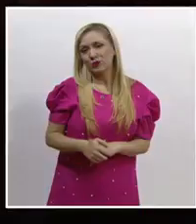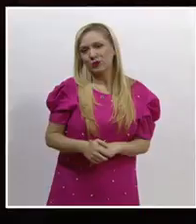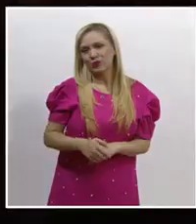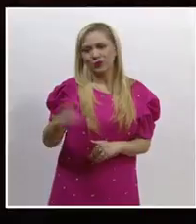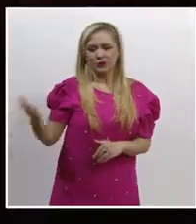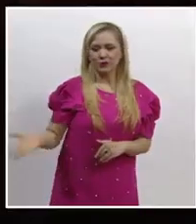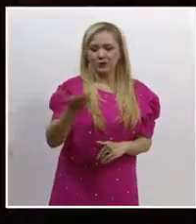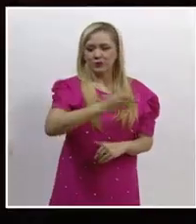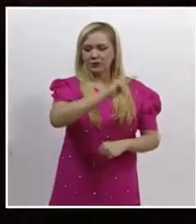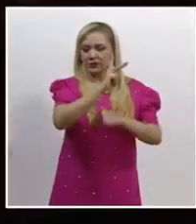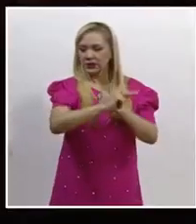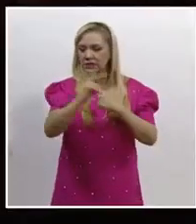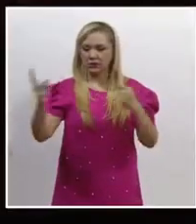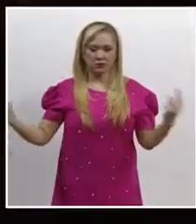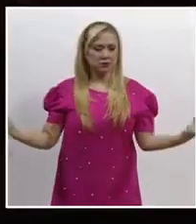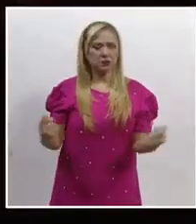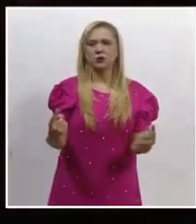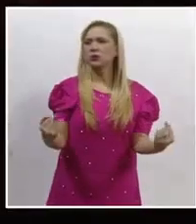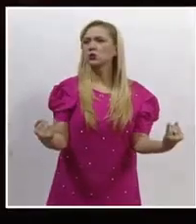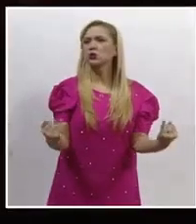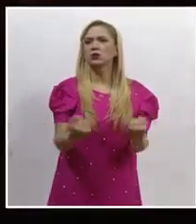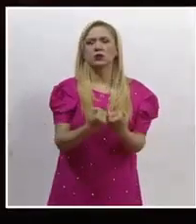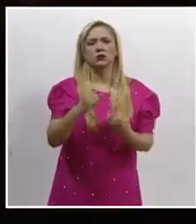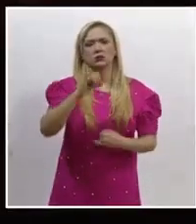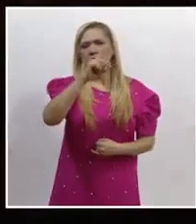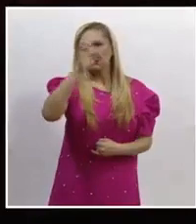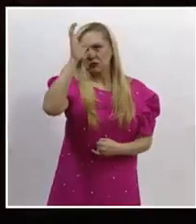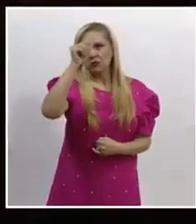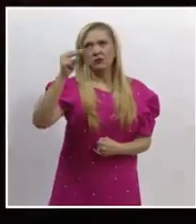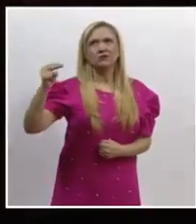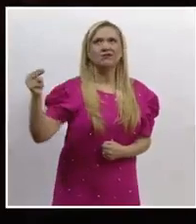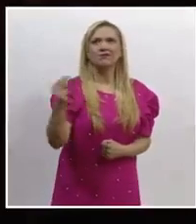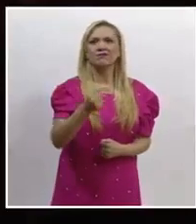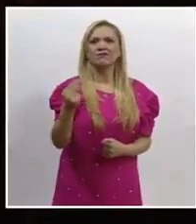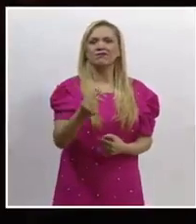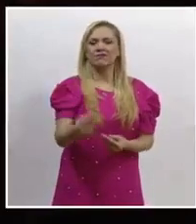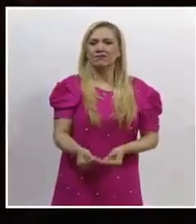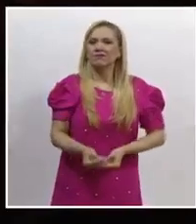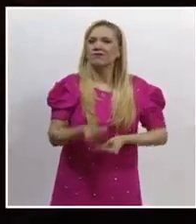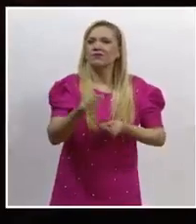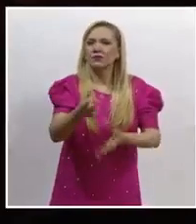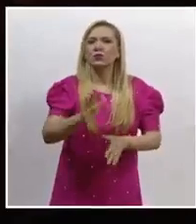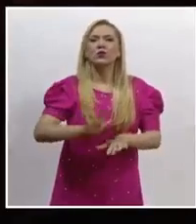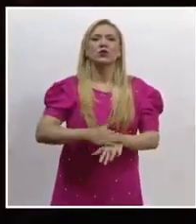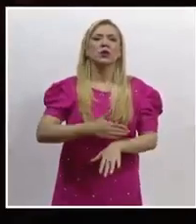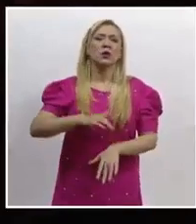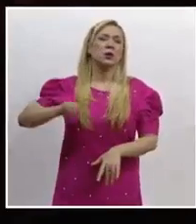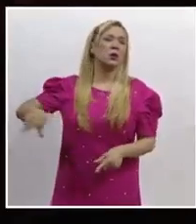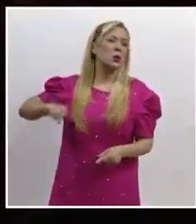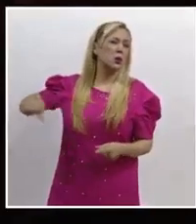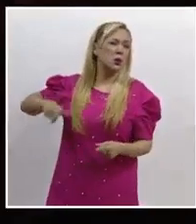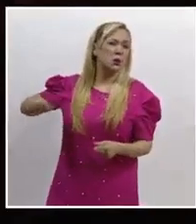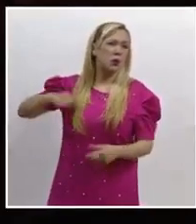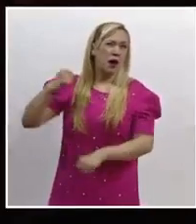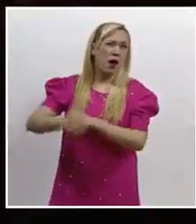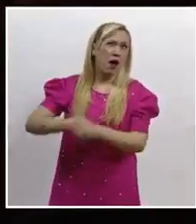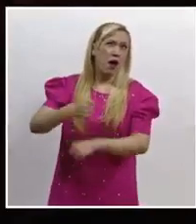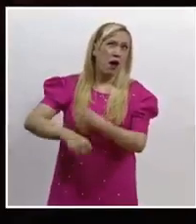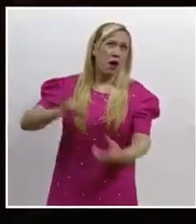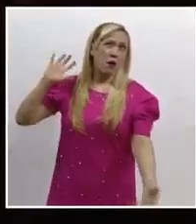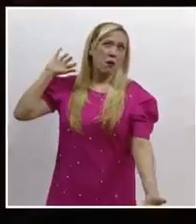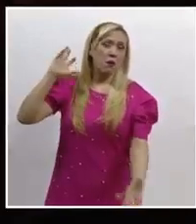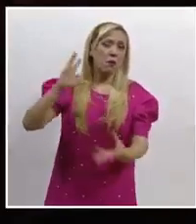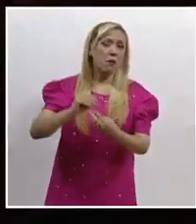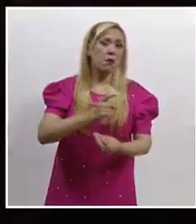naciones comparten justamente la necesidad de devolverles las deudas añejas que se tienen